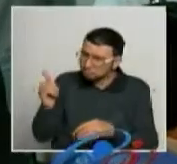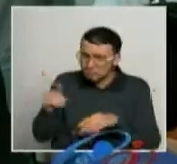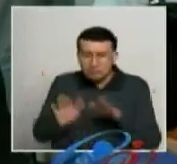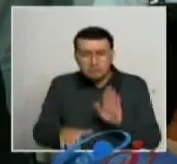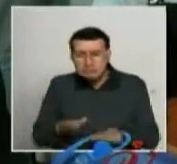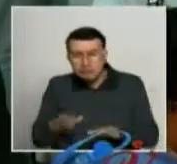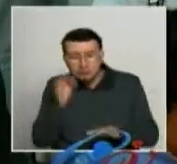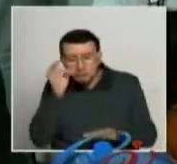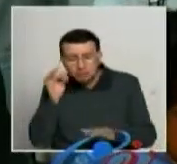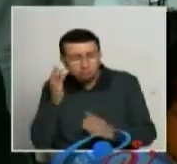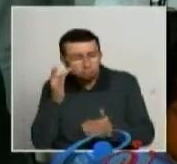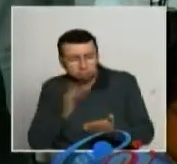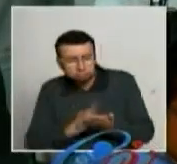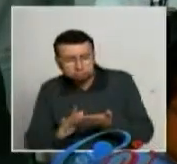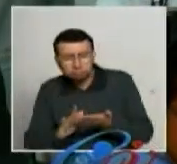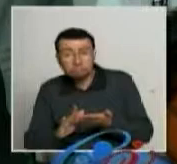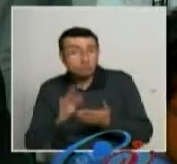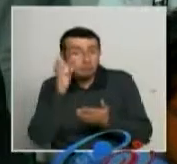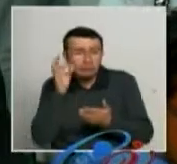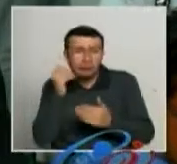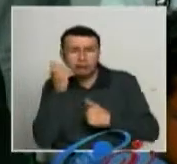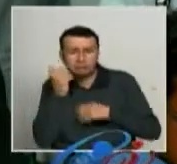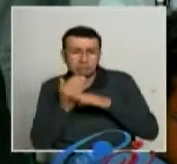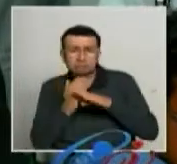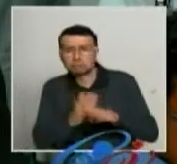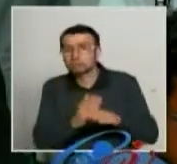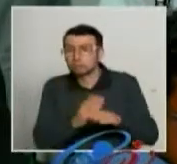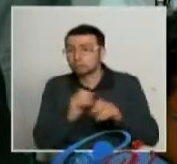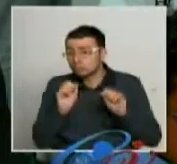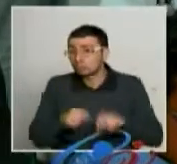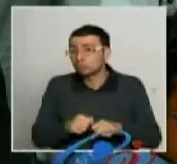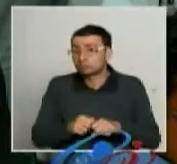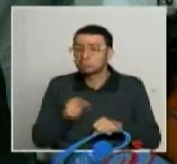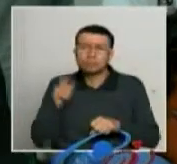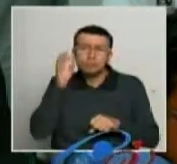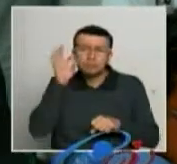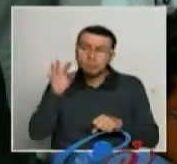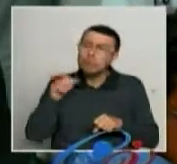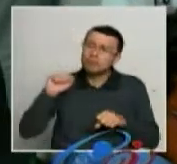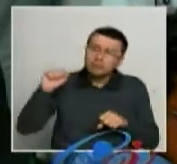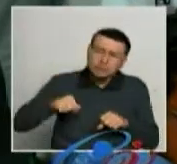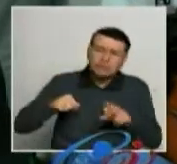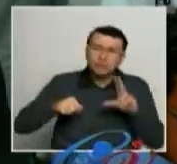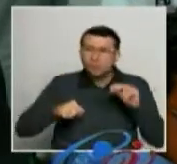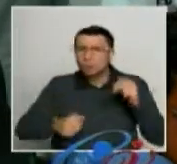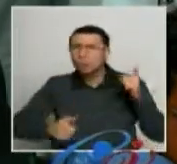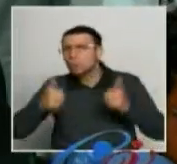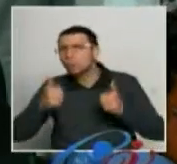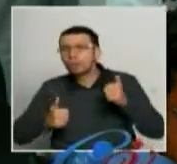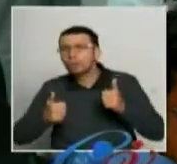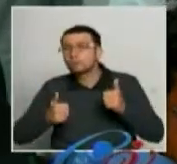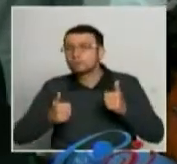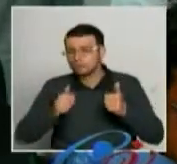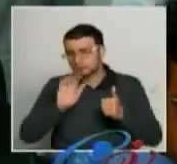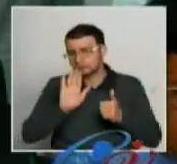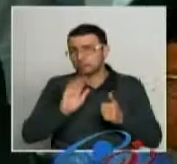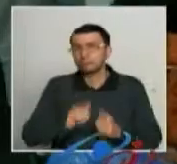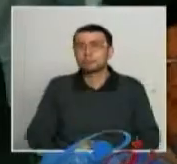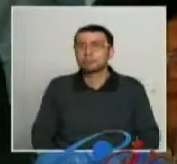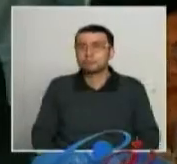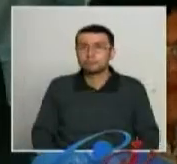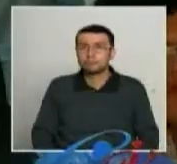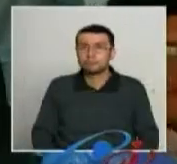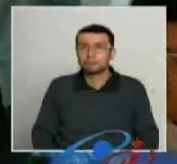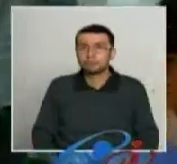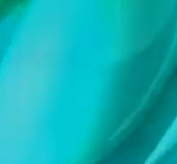y descartar patologías que nos digan y nos determinen si se puede o no llevar a cabo. Ya regresamos después de este